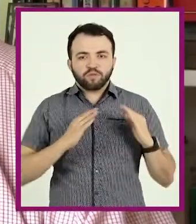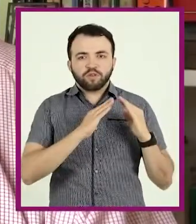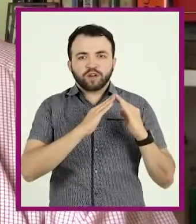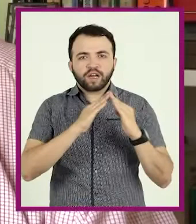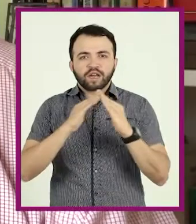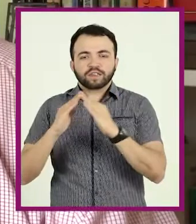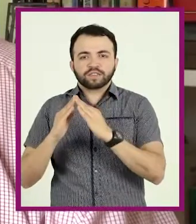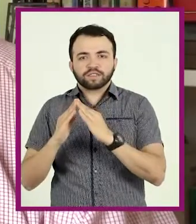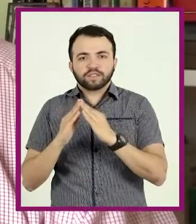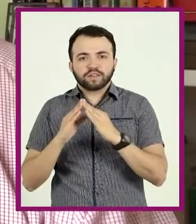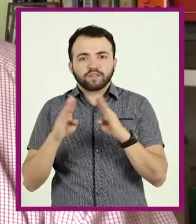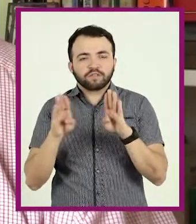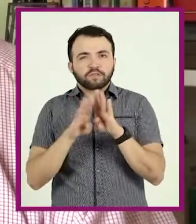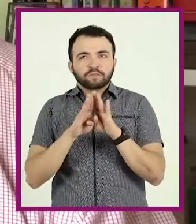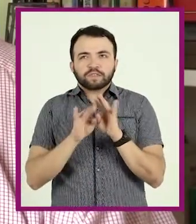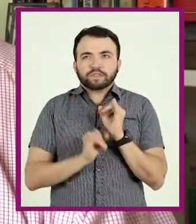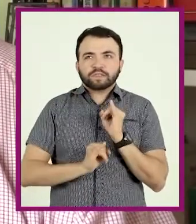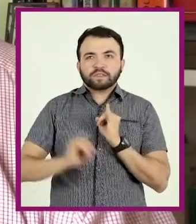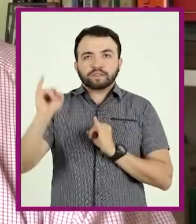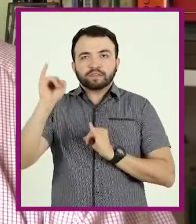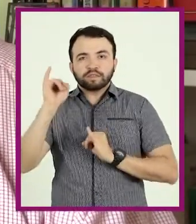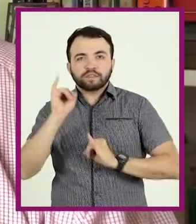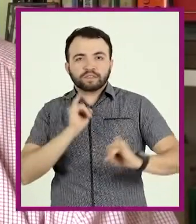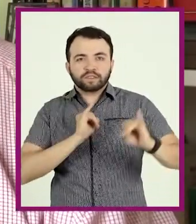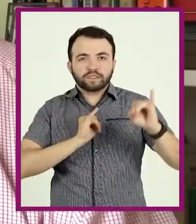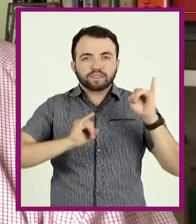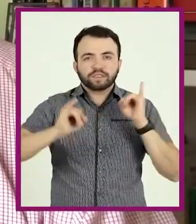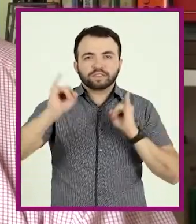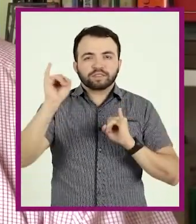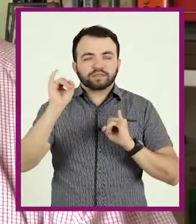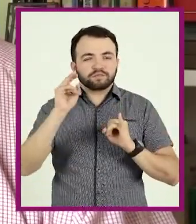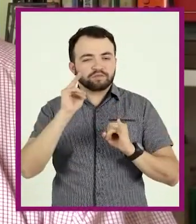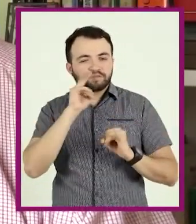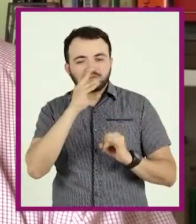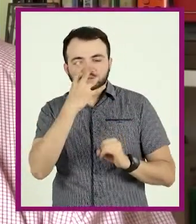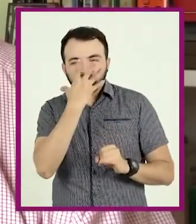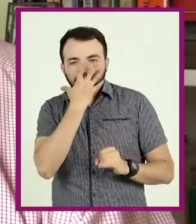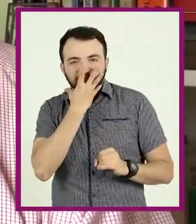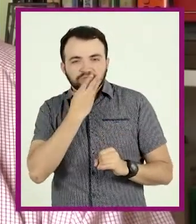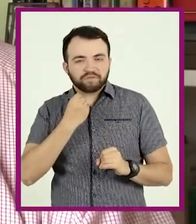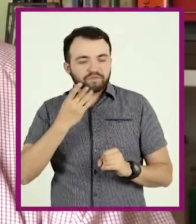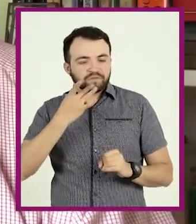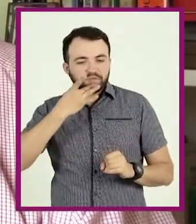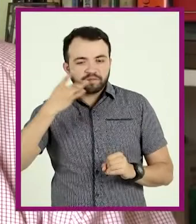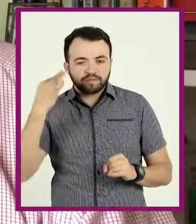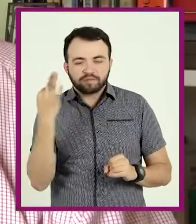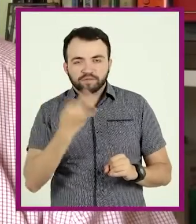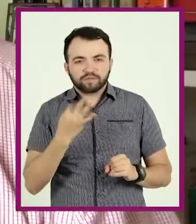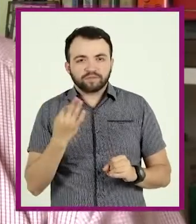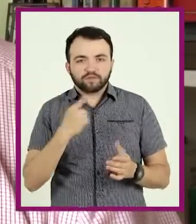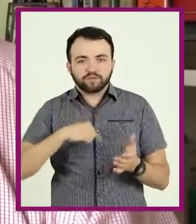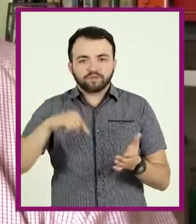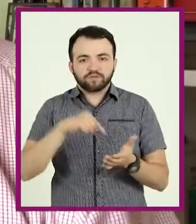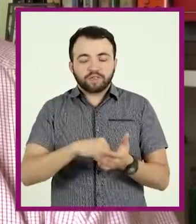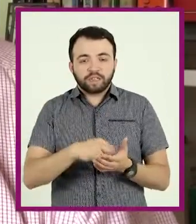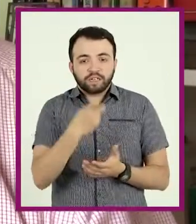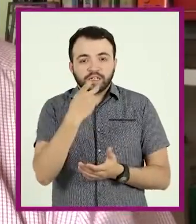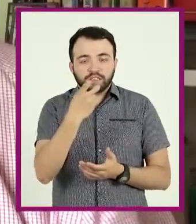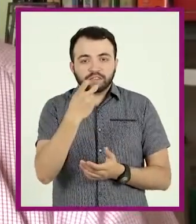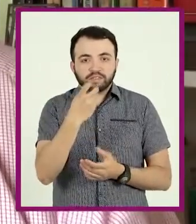casas como lejanos heraldos de este delicioso lugar, de